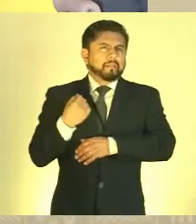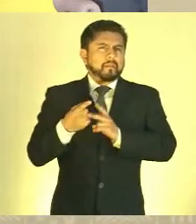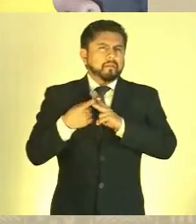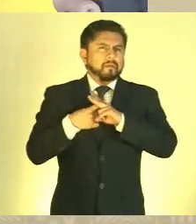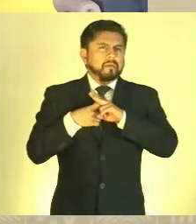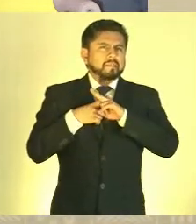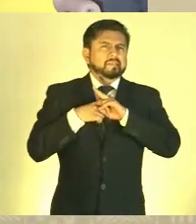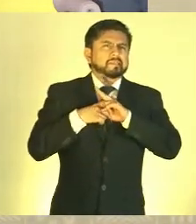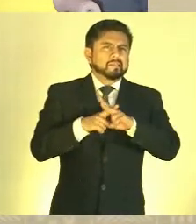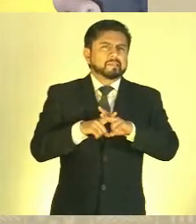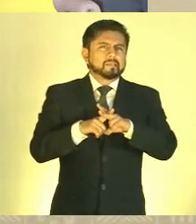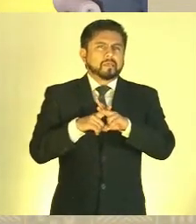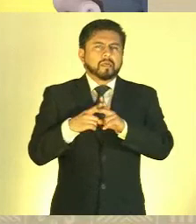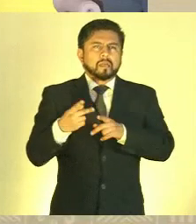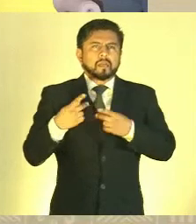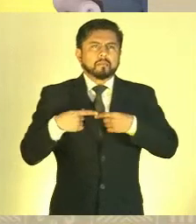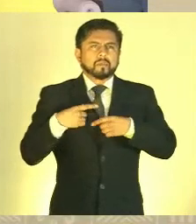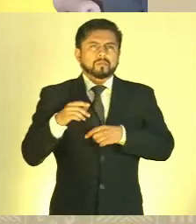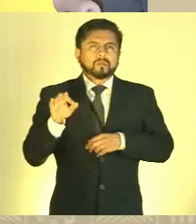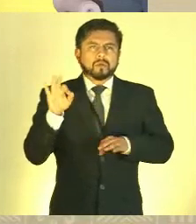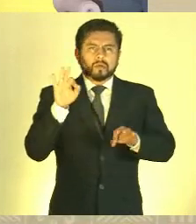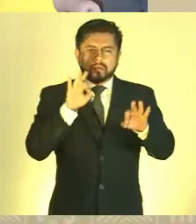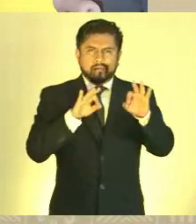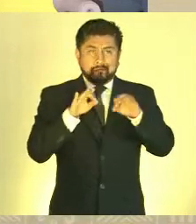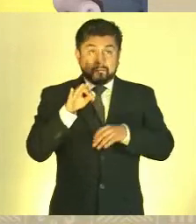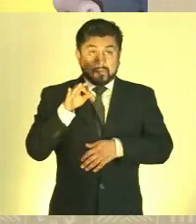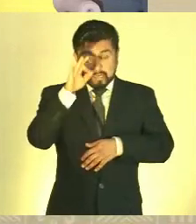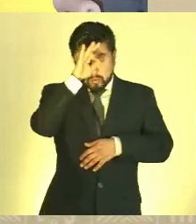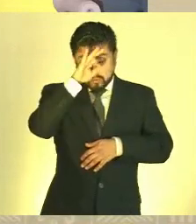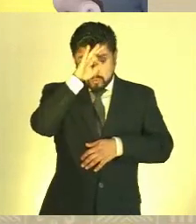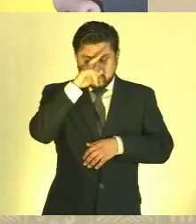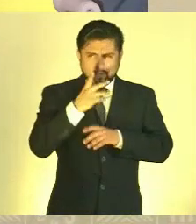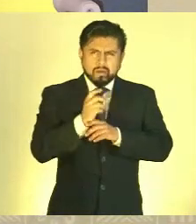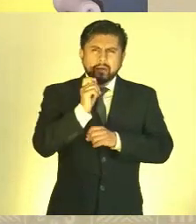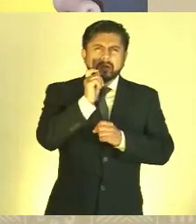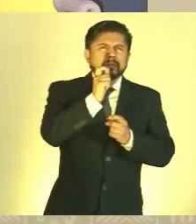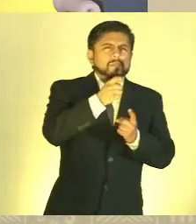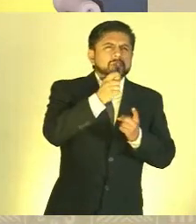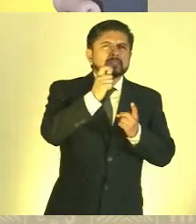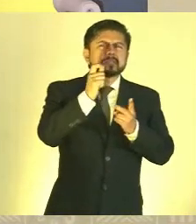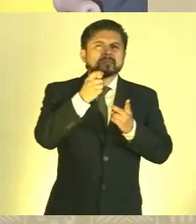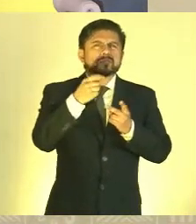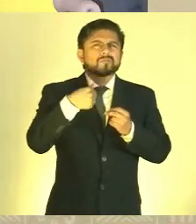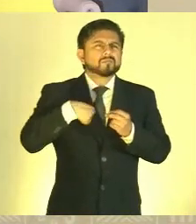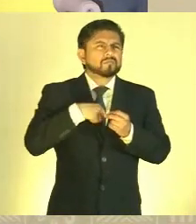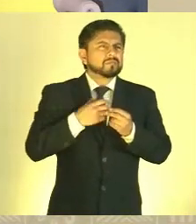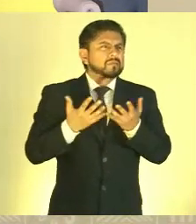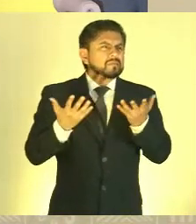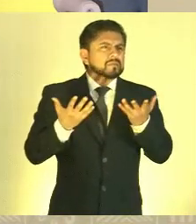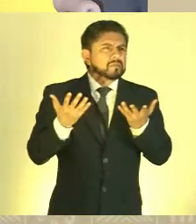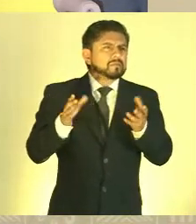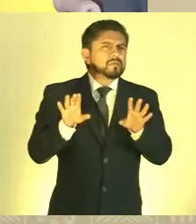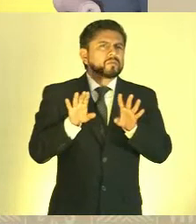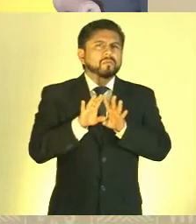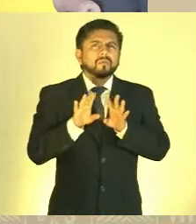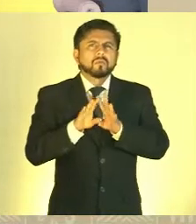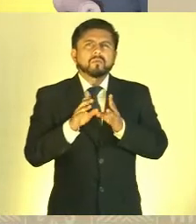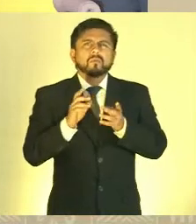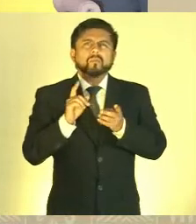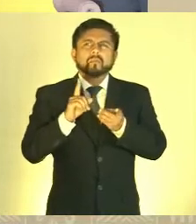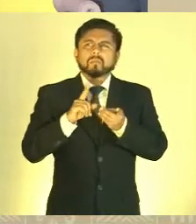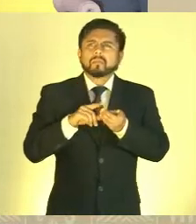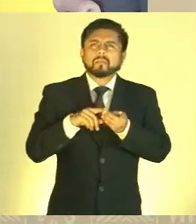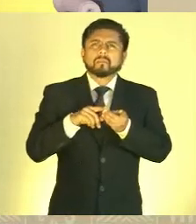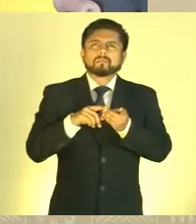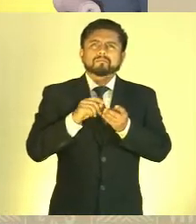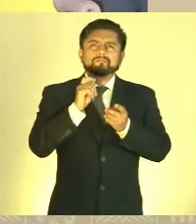preguntas originales de la filosofía, ¿qué somos, de qué estamos hechos, a dónde vamos?, están puestas en cuestión